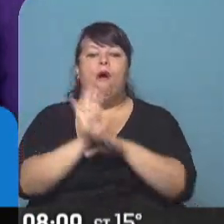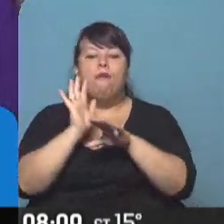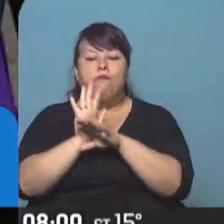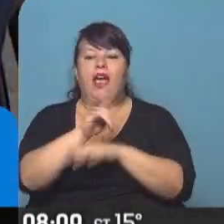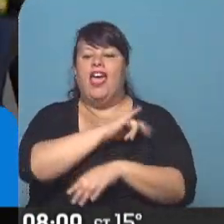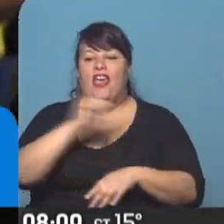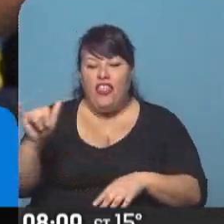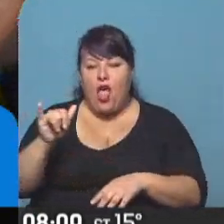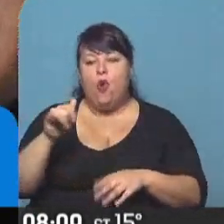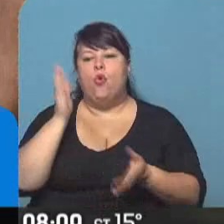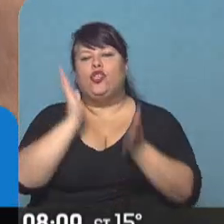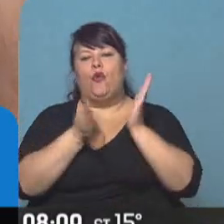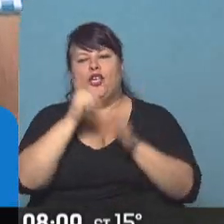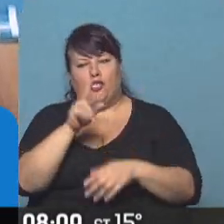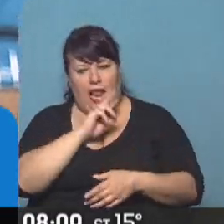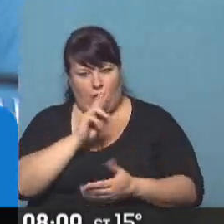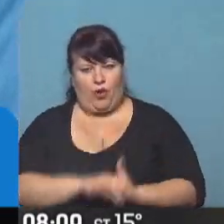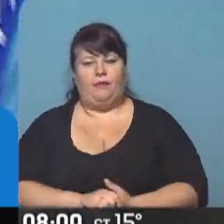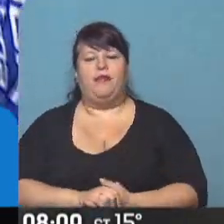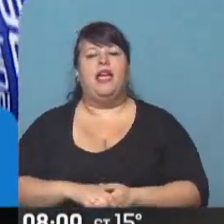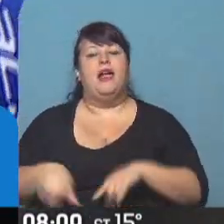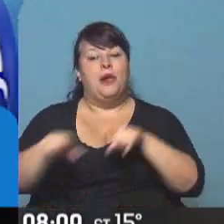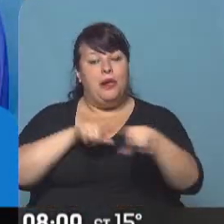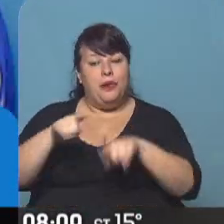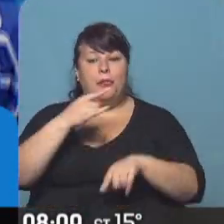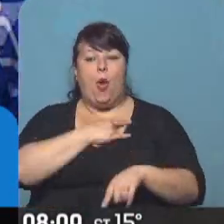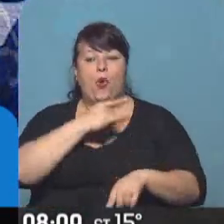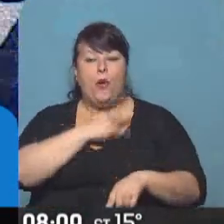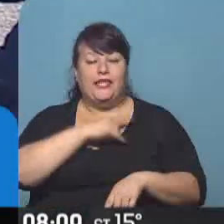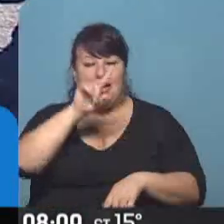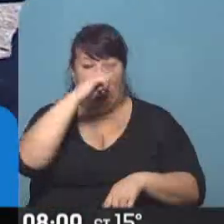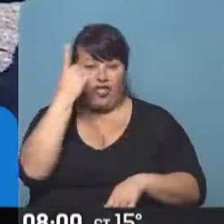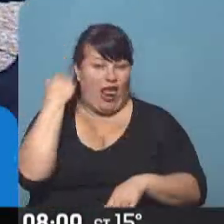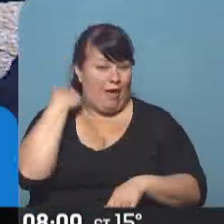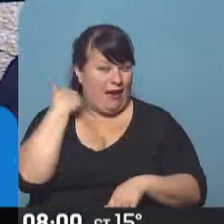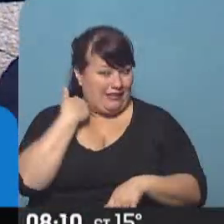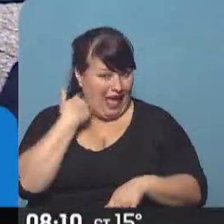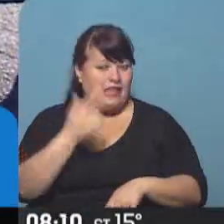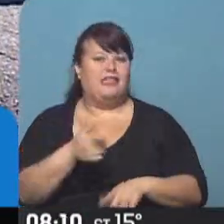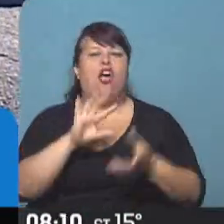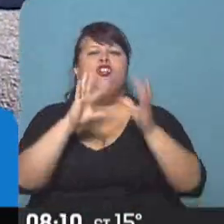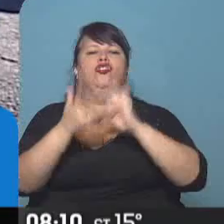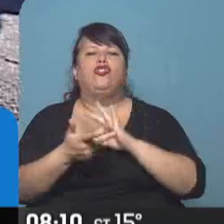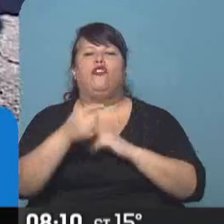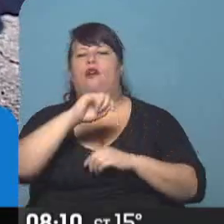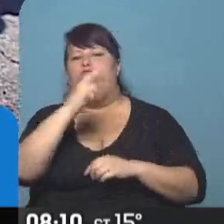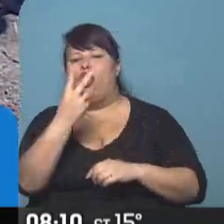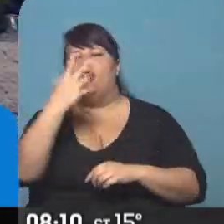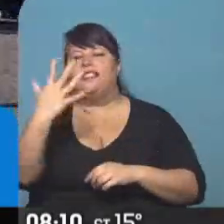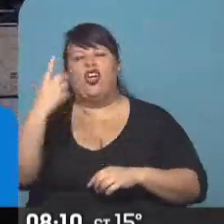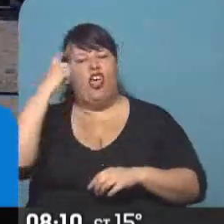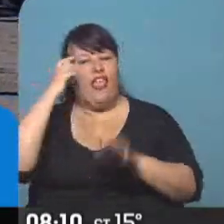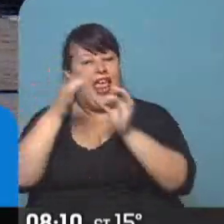para denunciar todos los temas de violencia de género. El maratón de la Universidad Nacional de La Matanza, en su modalidad 2, 5 y